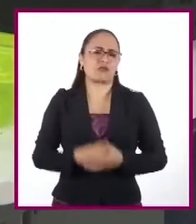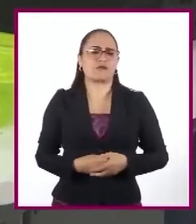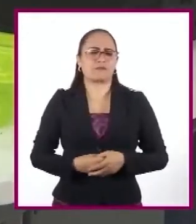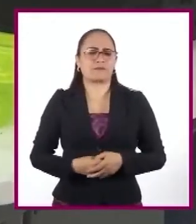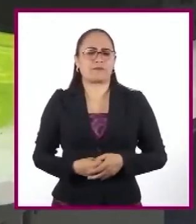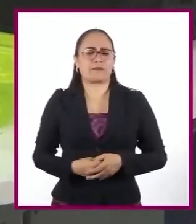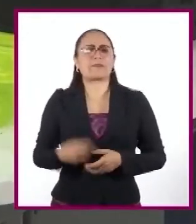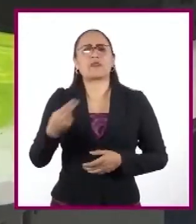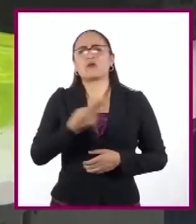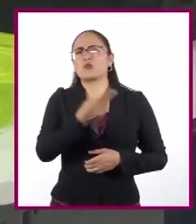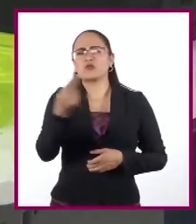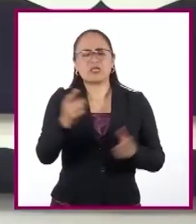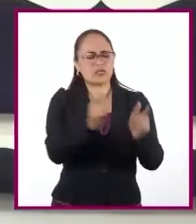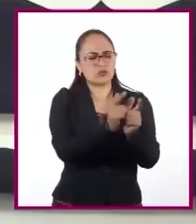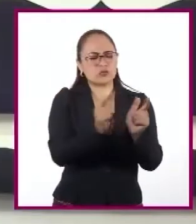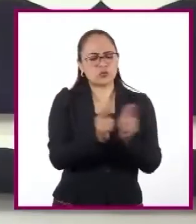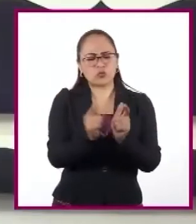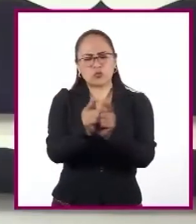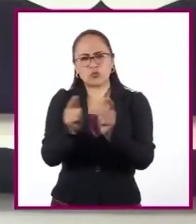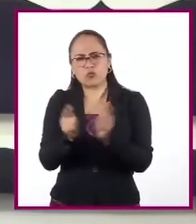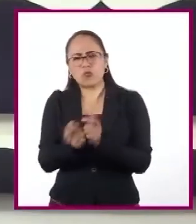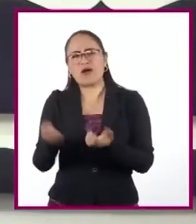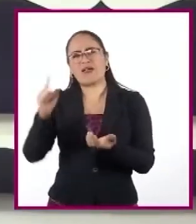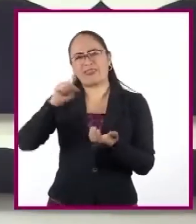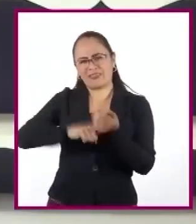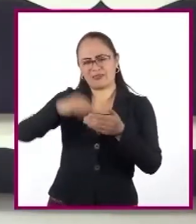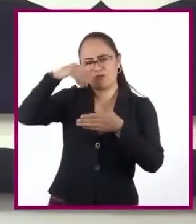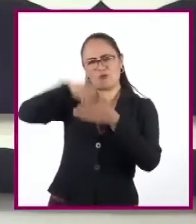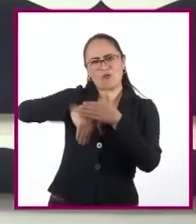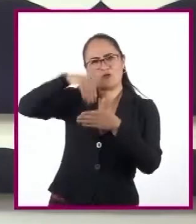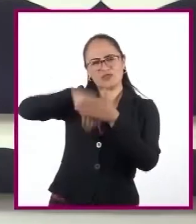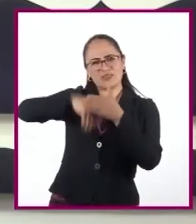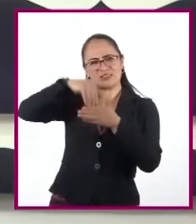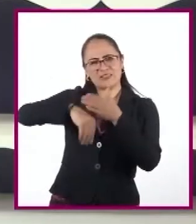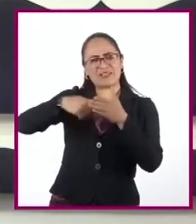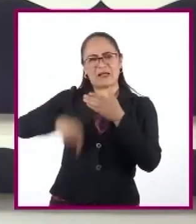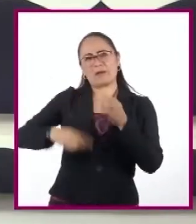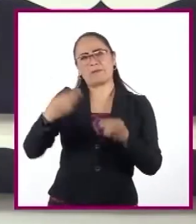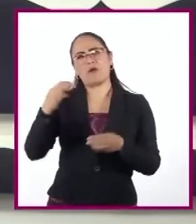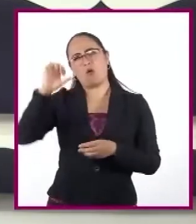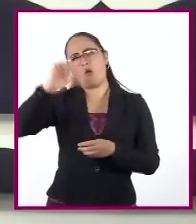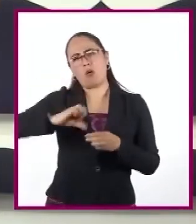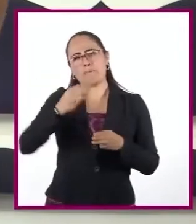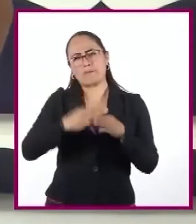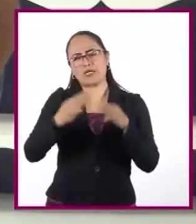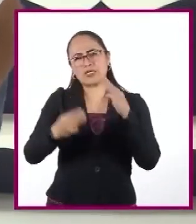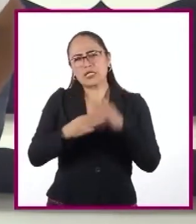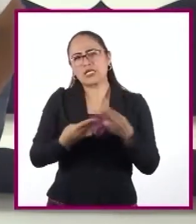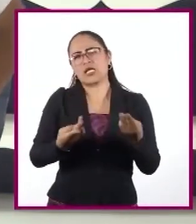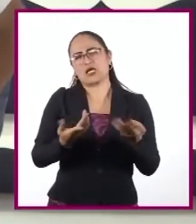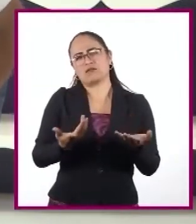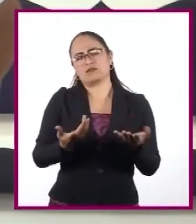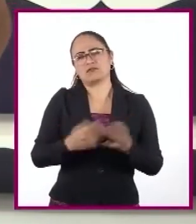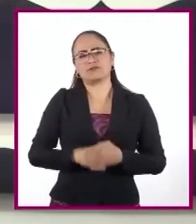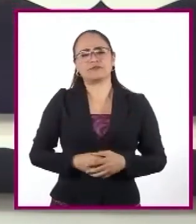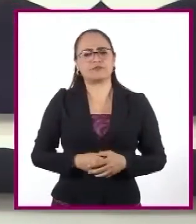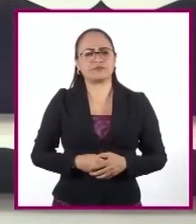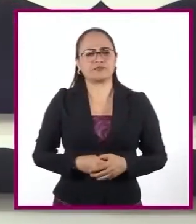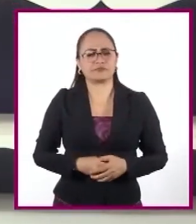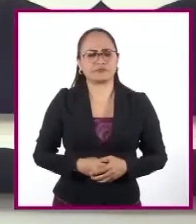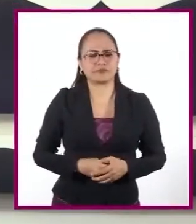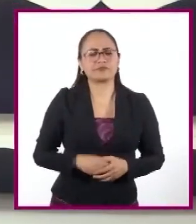clasificación utilizarían para ordenar los útiles escolares y el material para la práctica? Excelente opción.